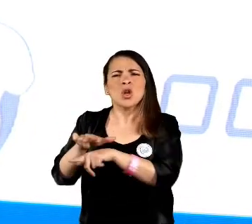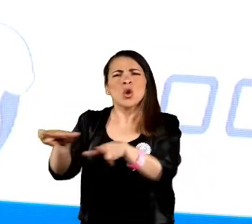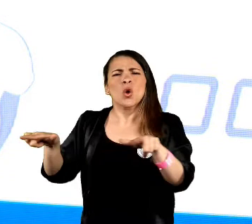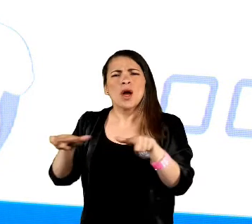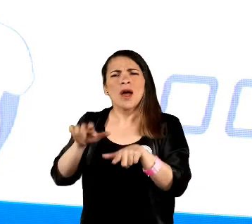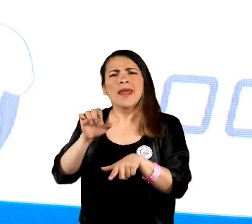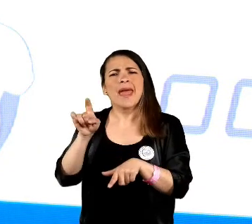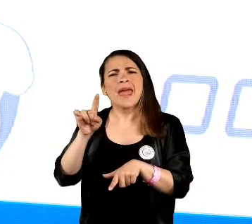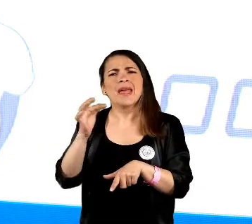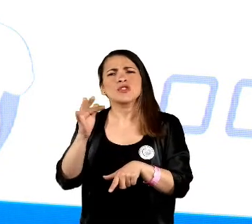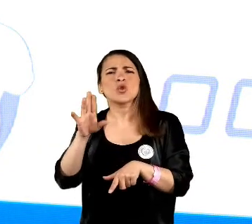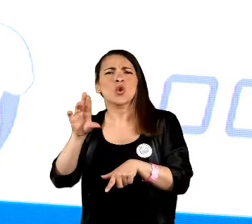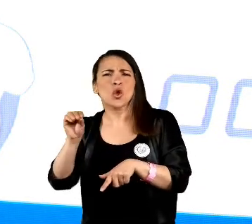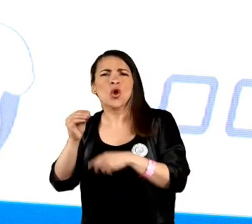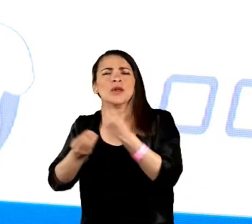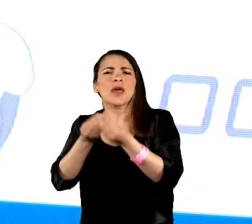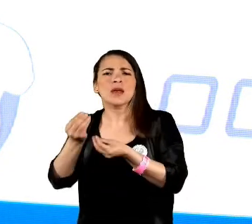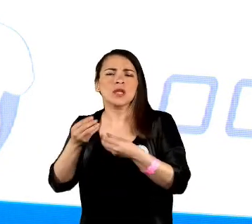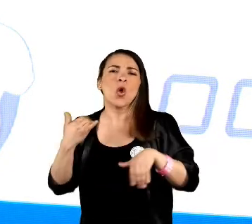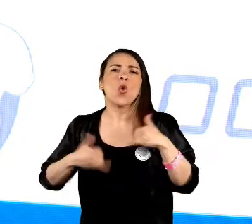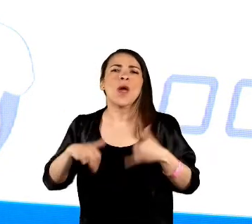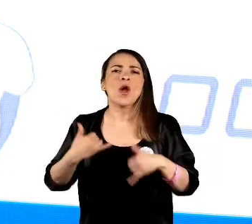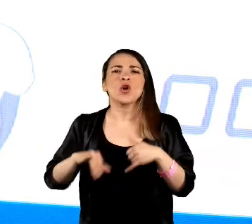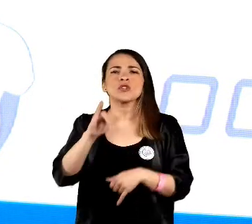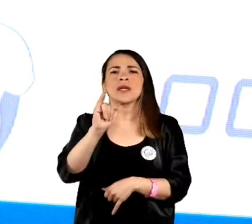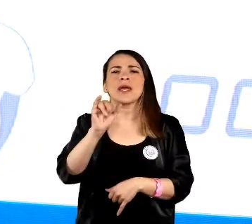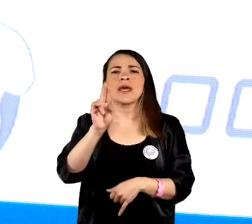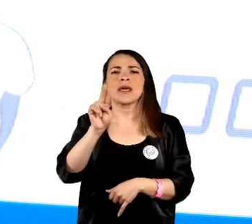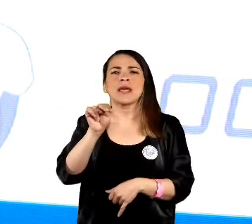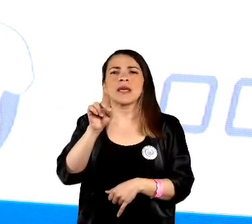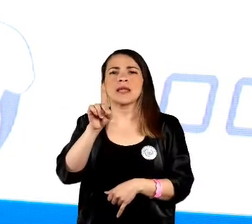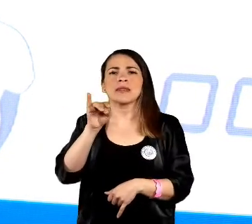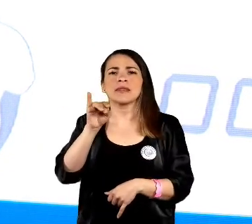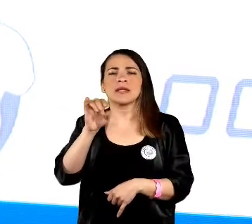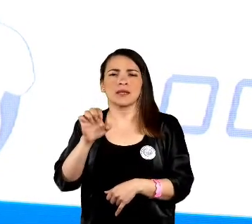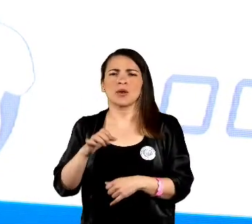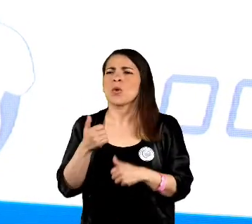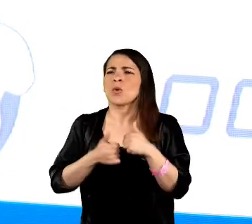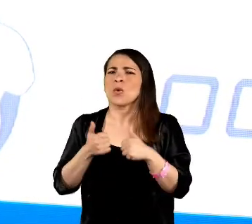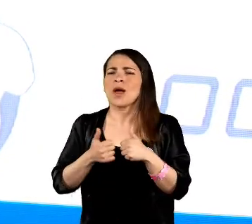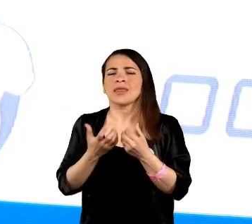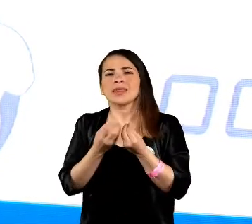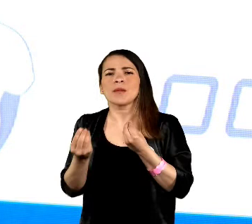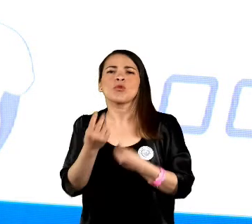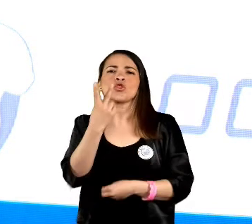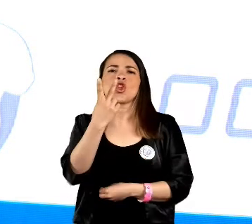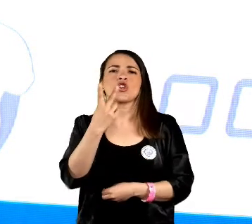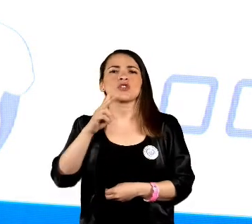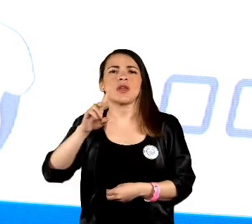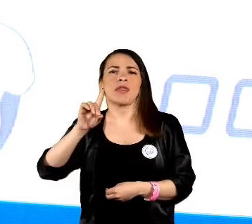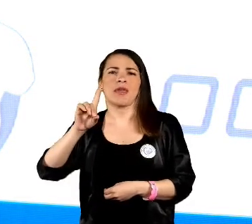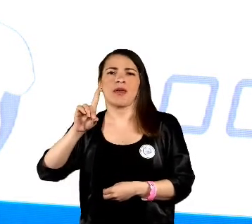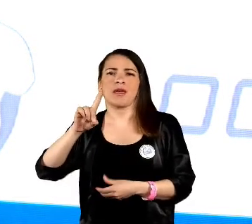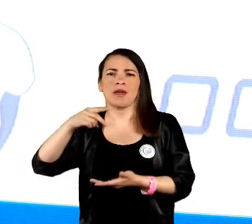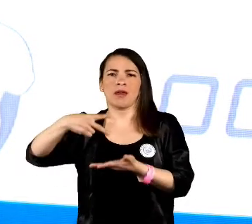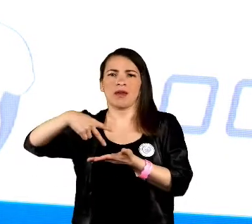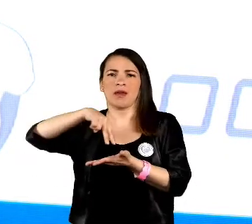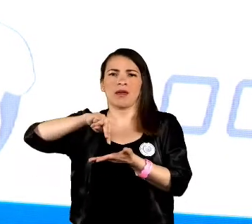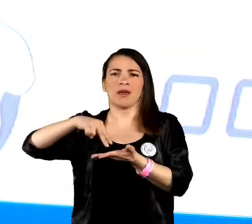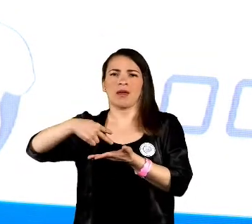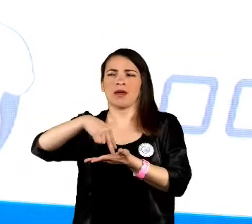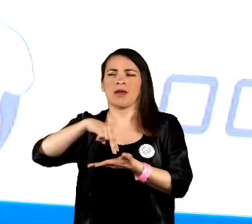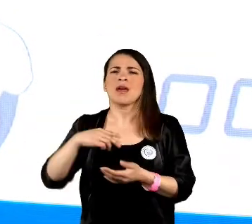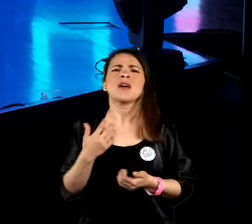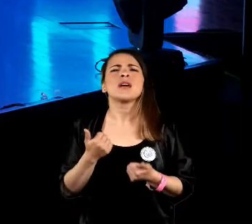hacer juegos indie Ok Qué tipo de juego indie entonces 12 12 nada más